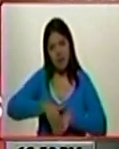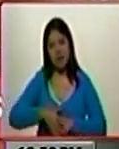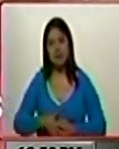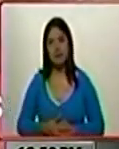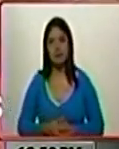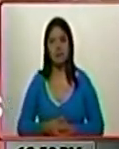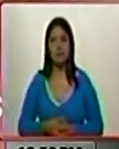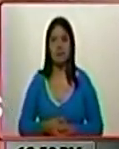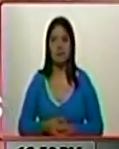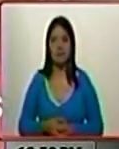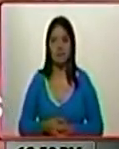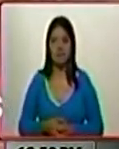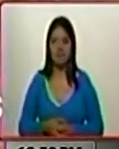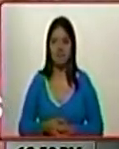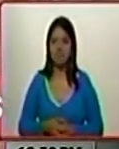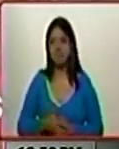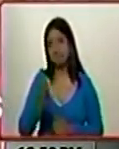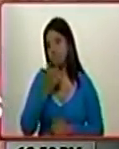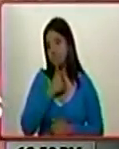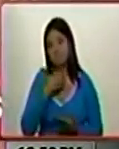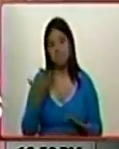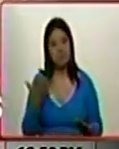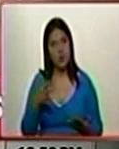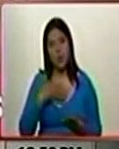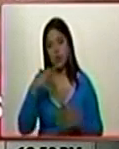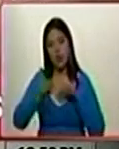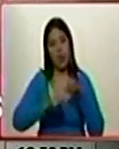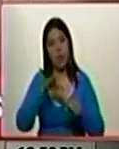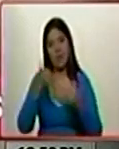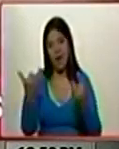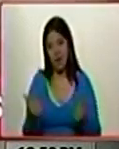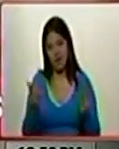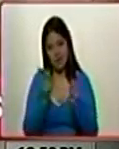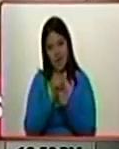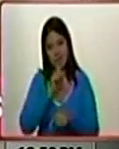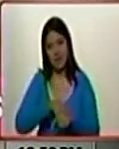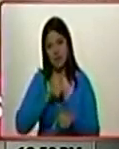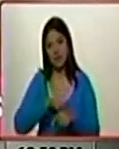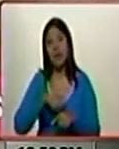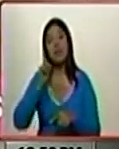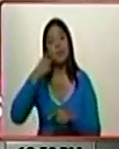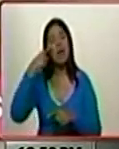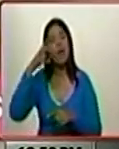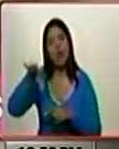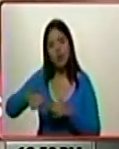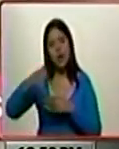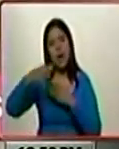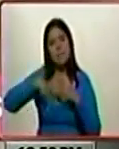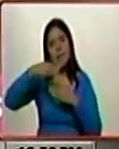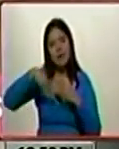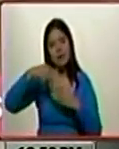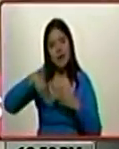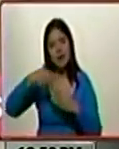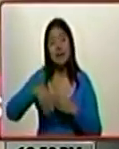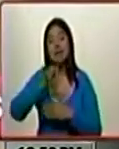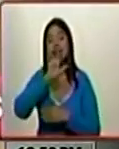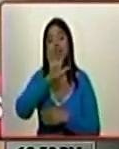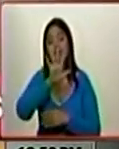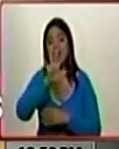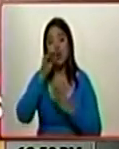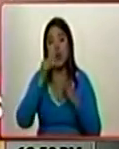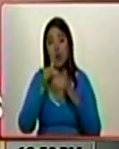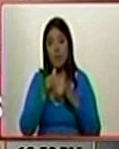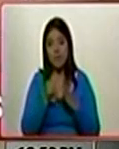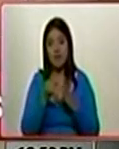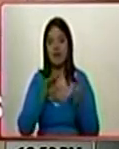que han dejado justamente de usarlo en estos periodos de tiempo. Papel higiénico también hay 5.640 unidades,